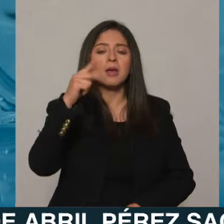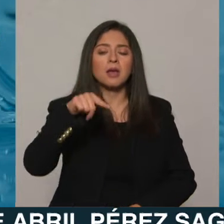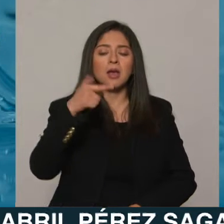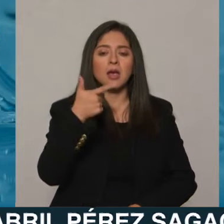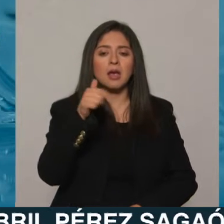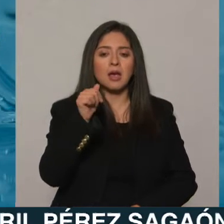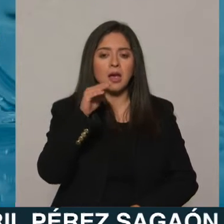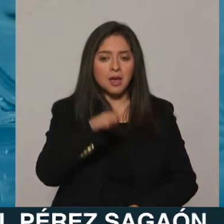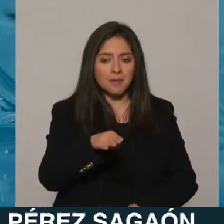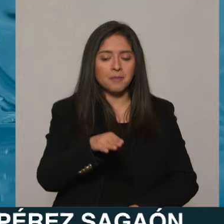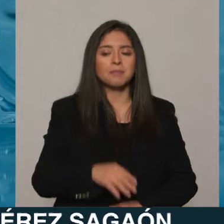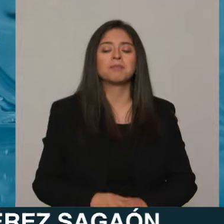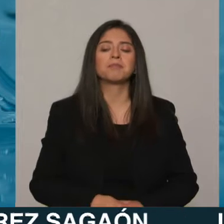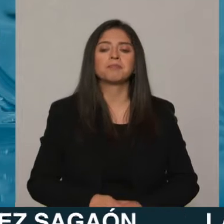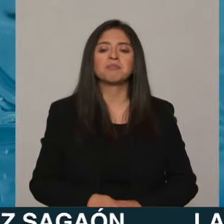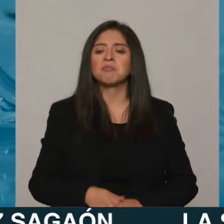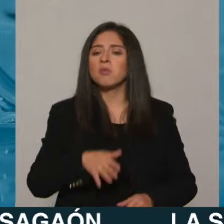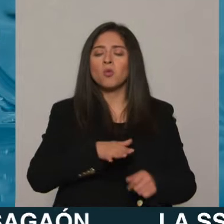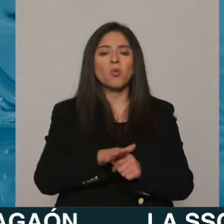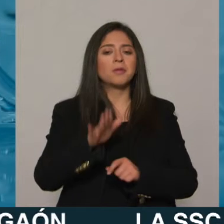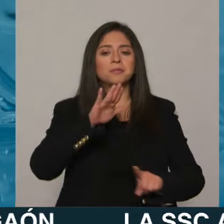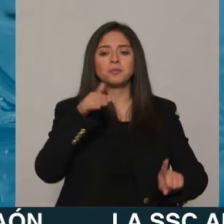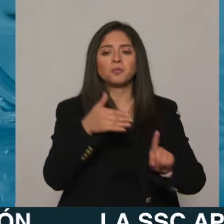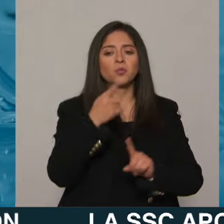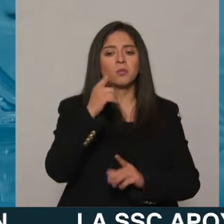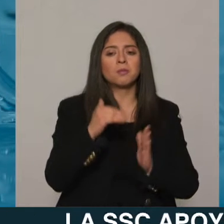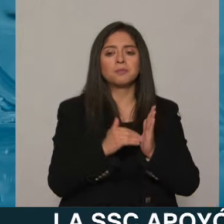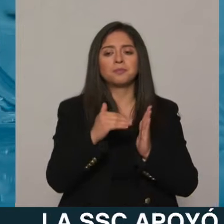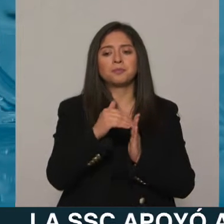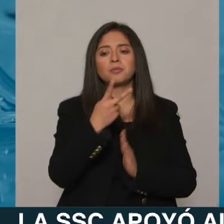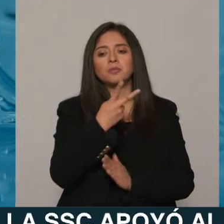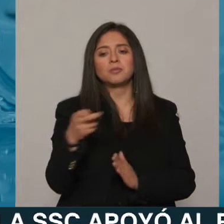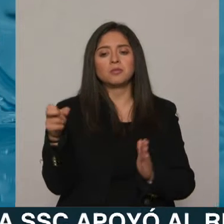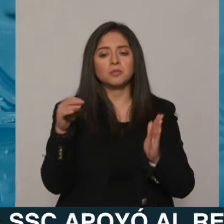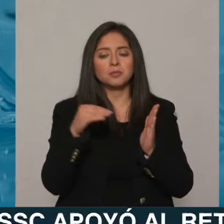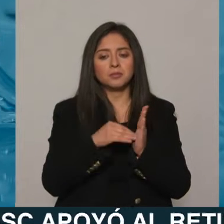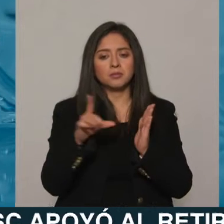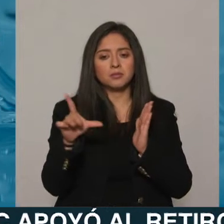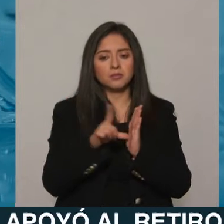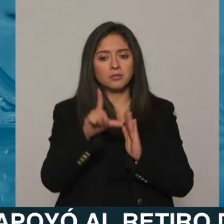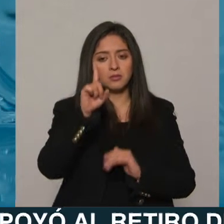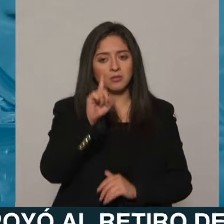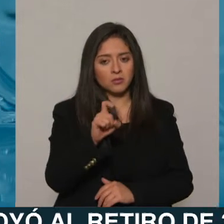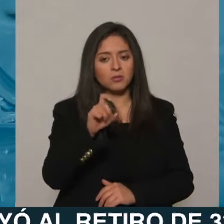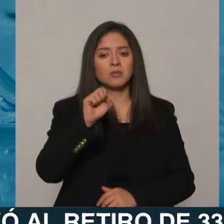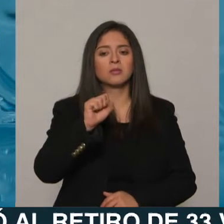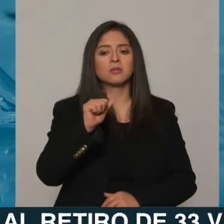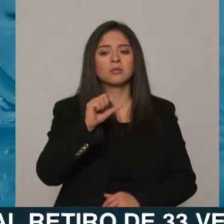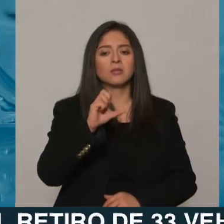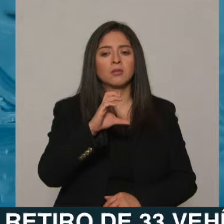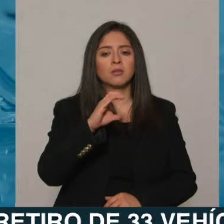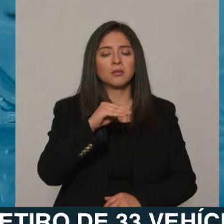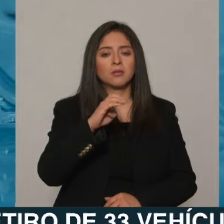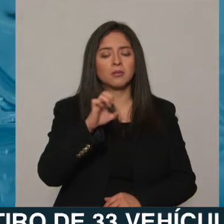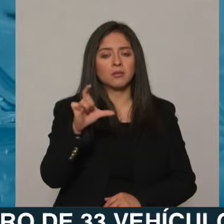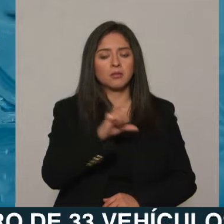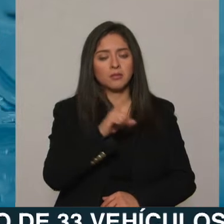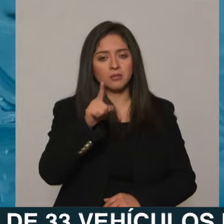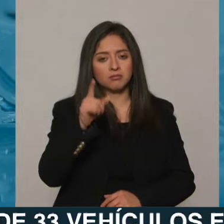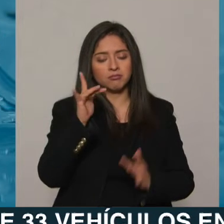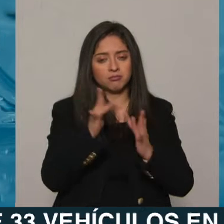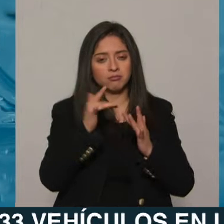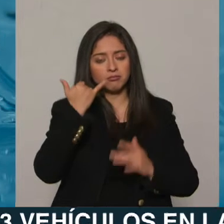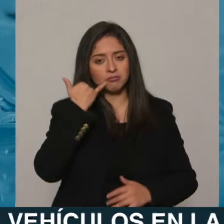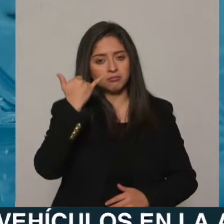Gustavo Amadero, con el objetivo de distribuir 1.200.000 litros de agua. SACMEX tendrá abiertas sus 10 líneas telefónicas